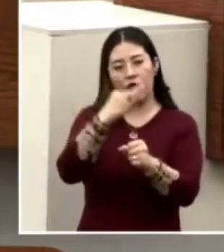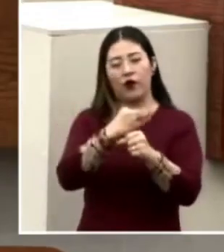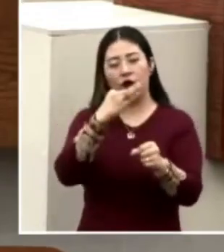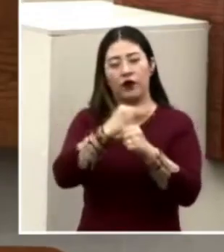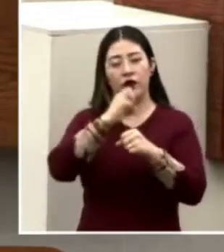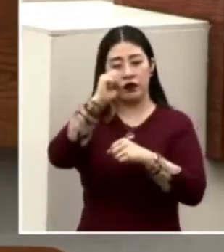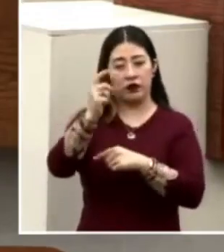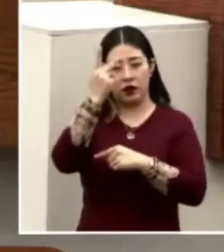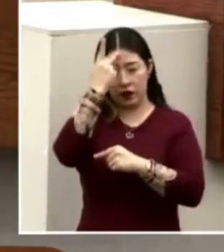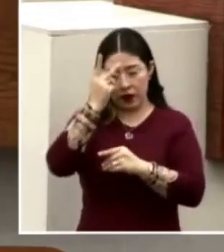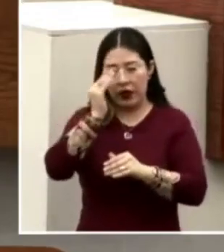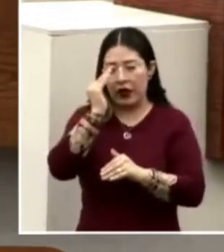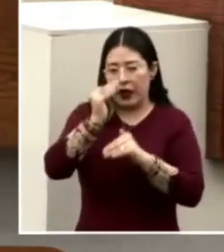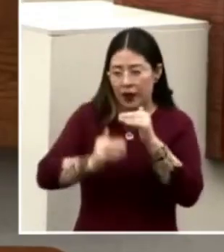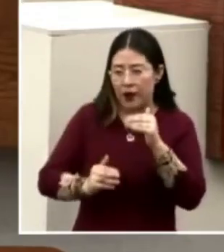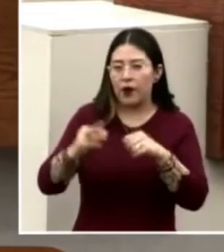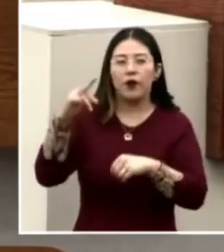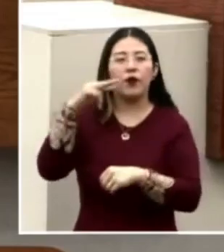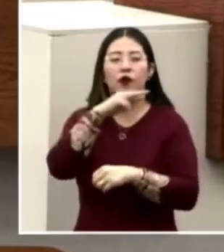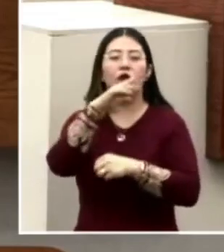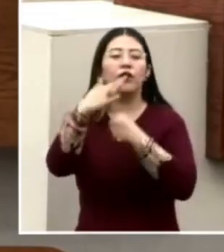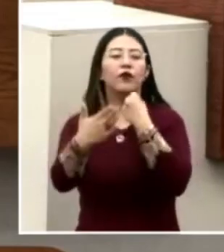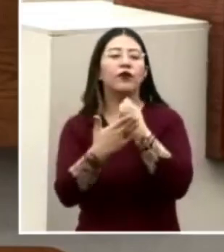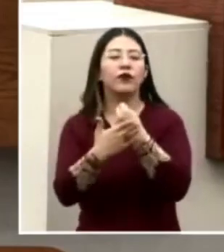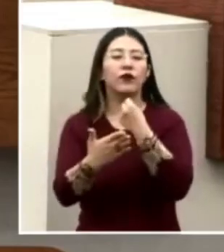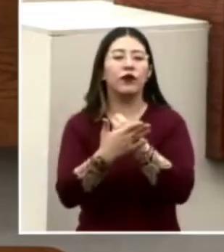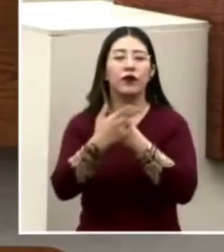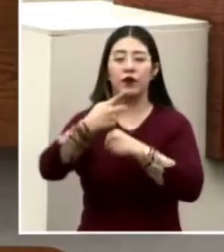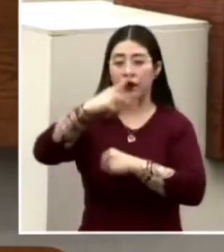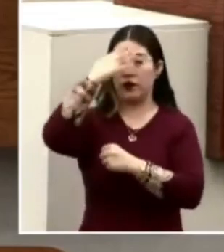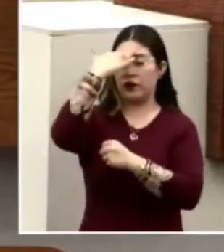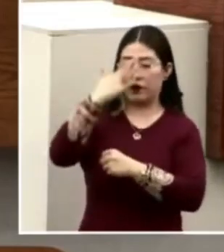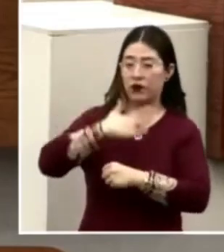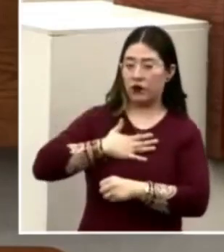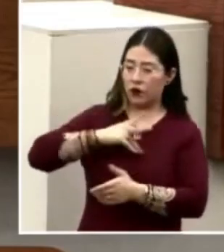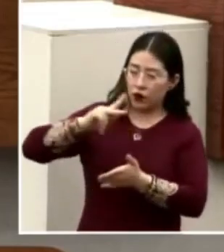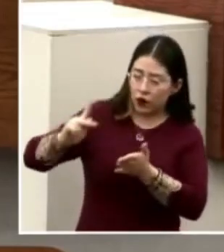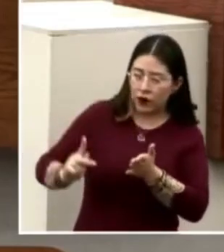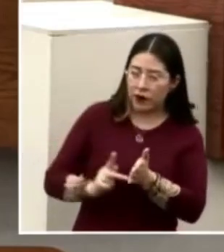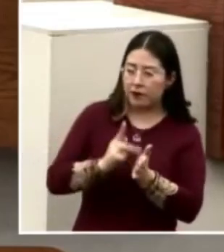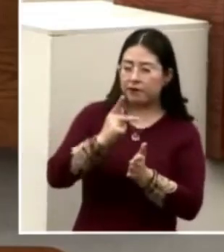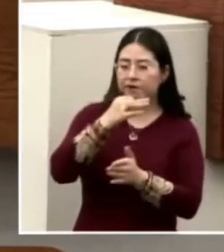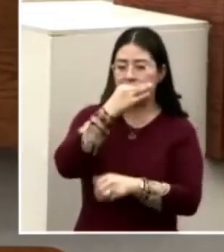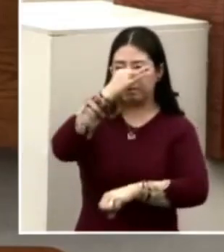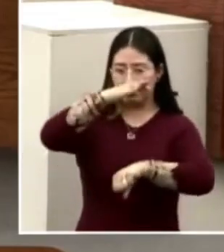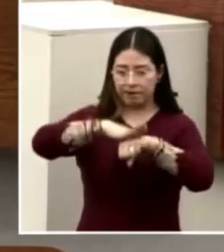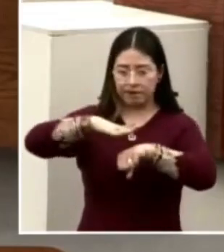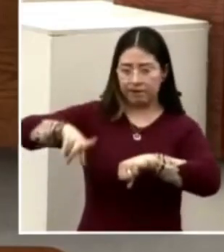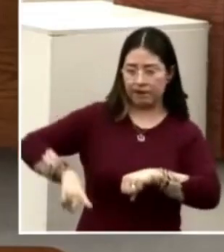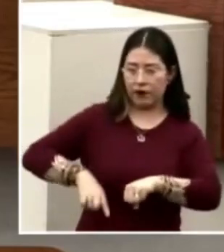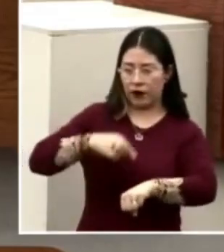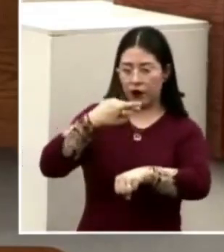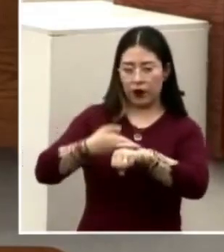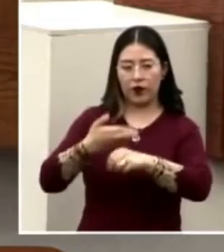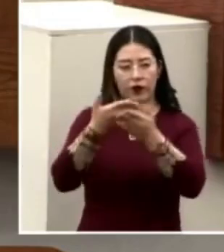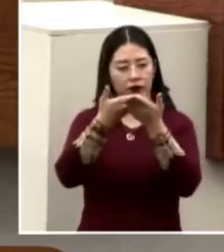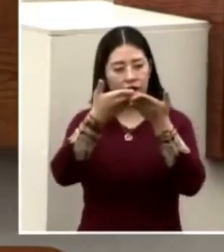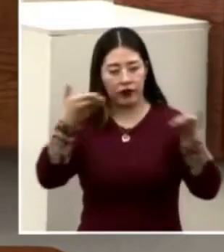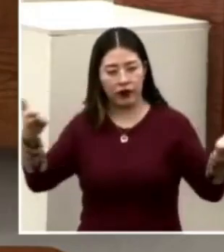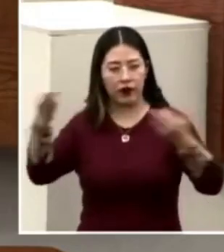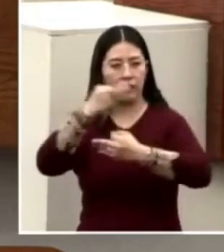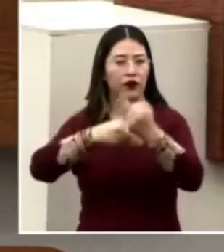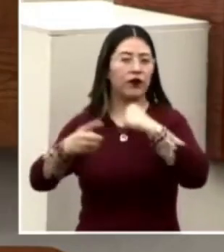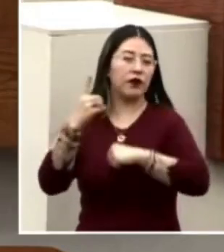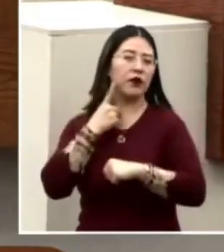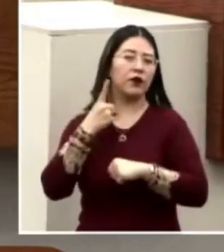Luis Potosí ya va saliendo. Pero aún así yo ratifico ante el gobernador y ante ustedes